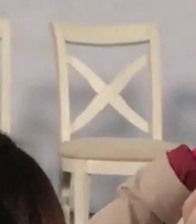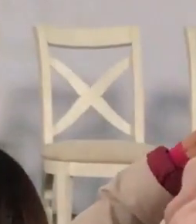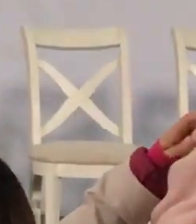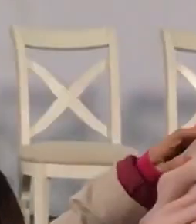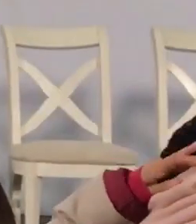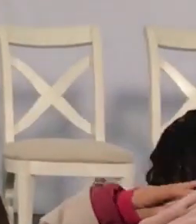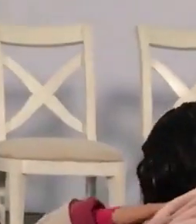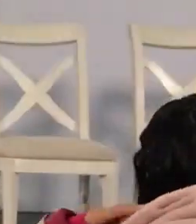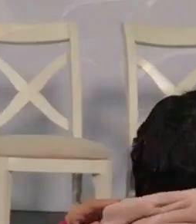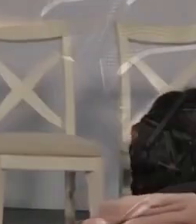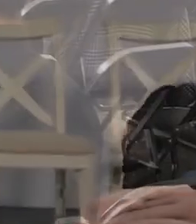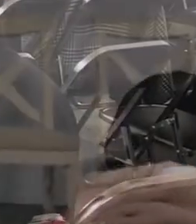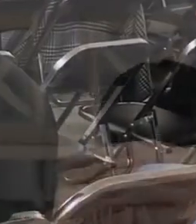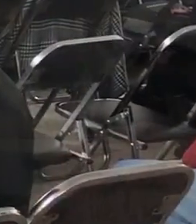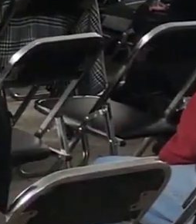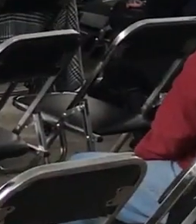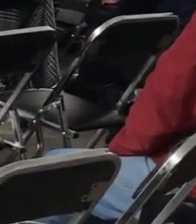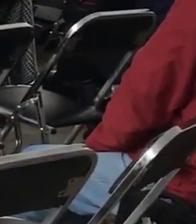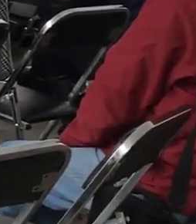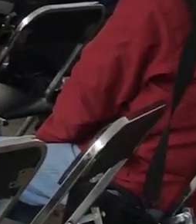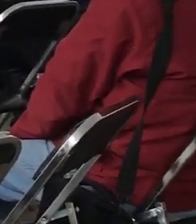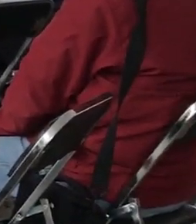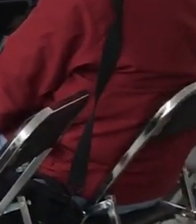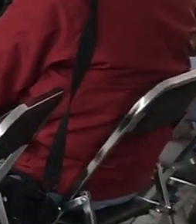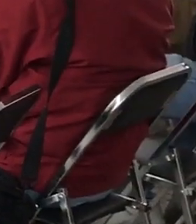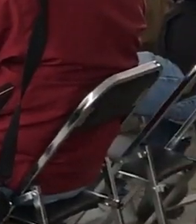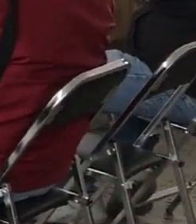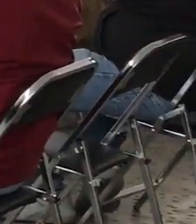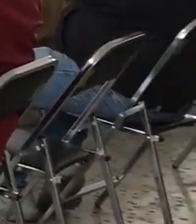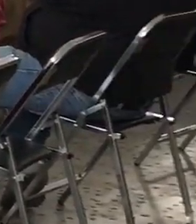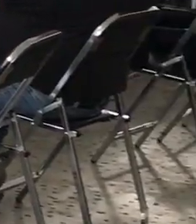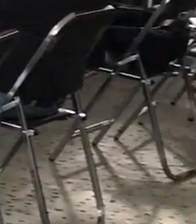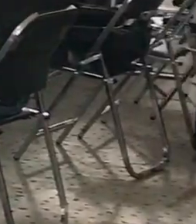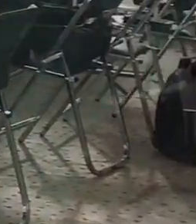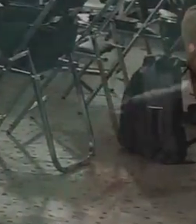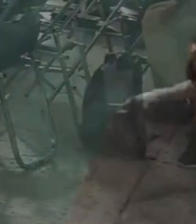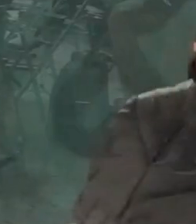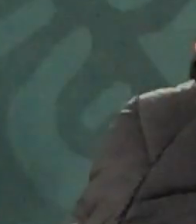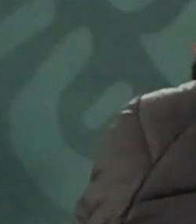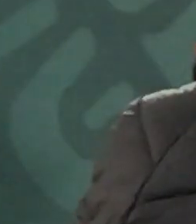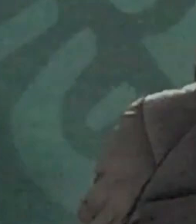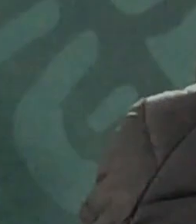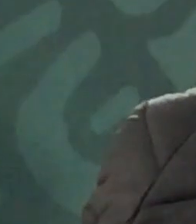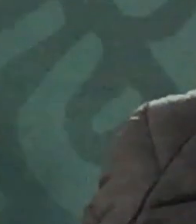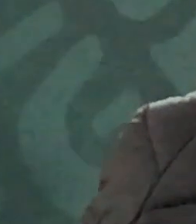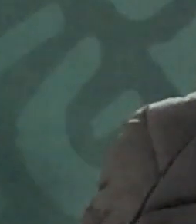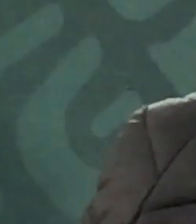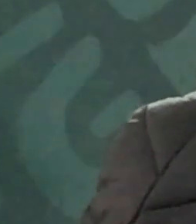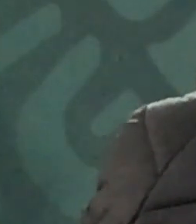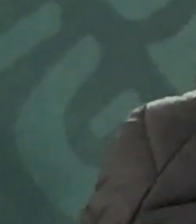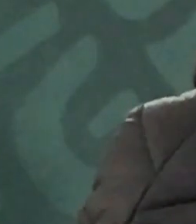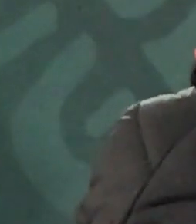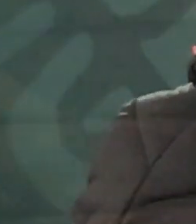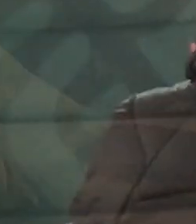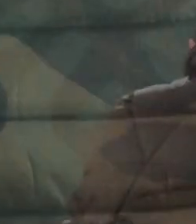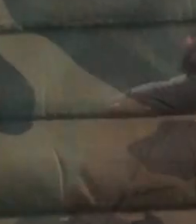El presidente de México, Andrés Manuel López Obrador, aseguró que va a dar instrucciones para que haya una investigación a fondo contra la contaminación que causan tanto las empresas